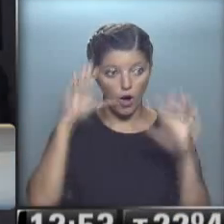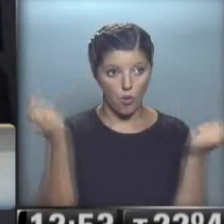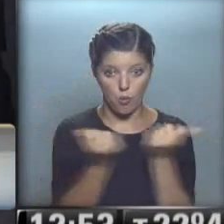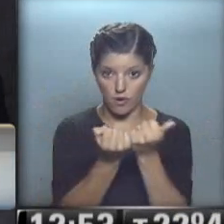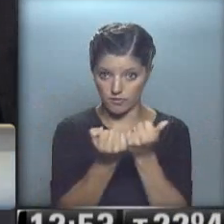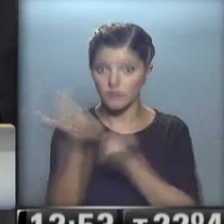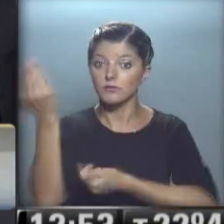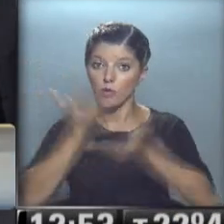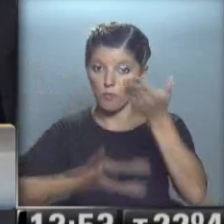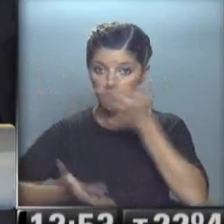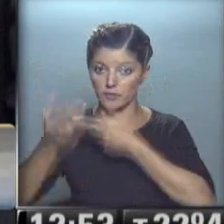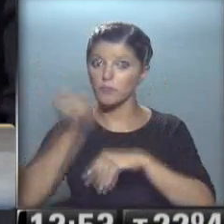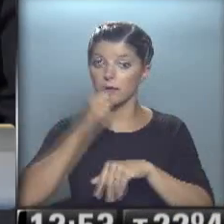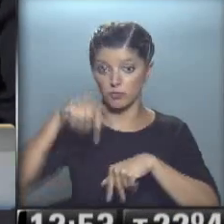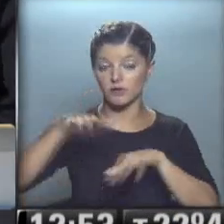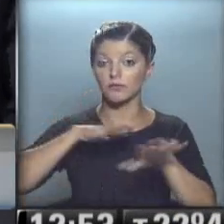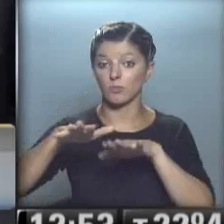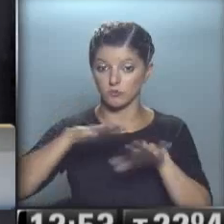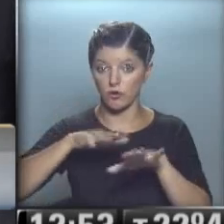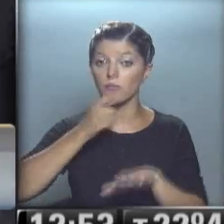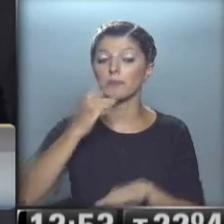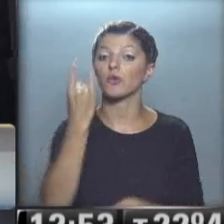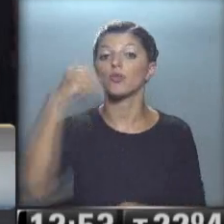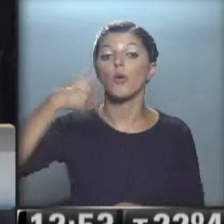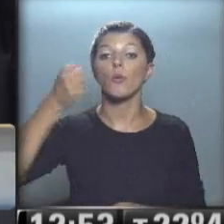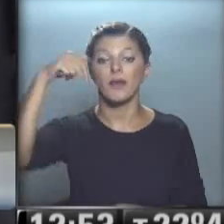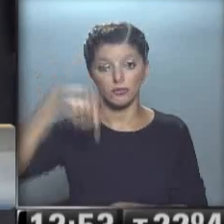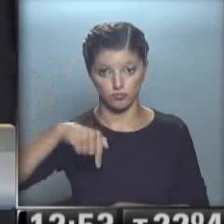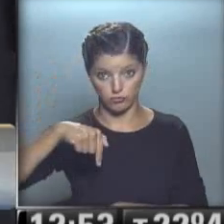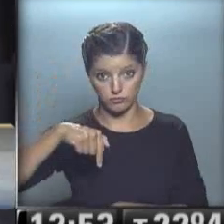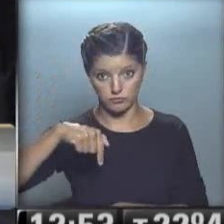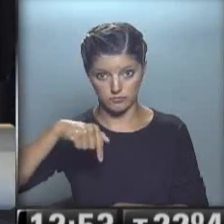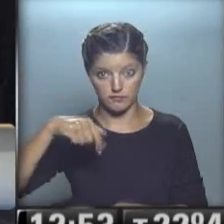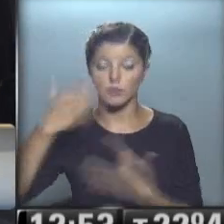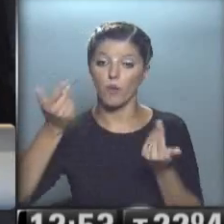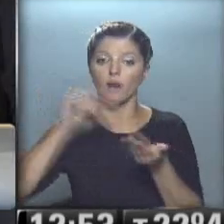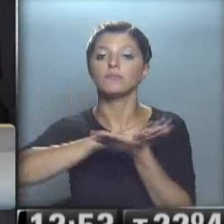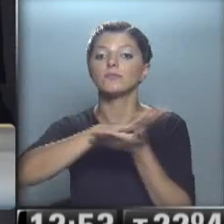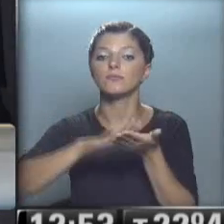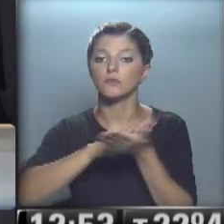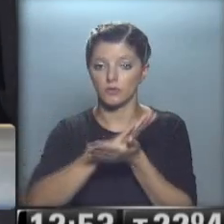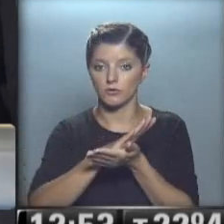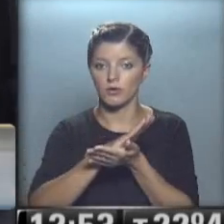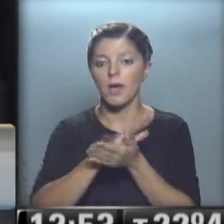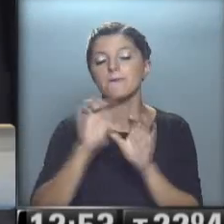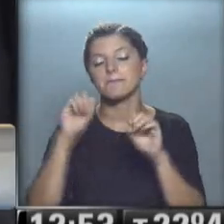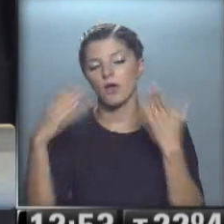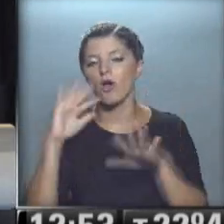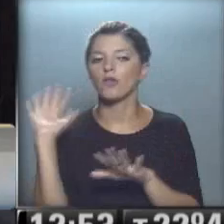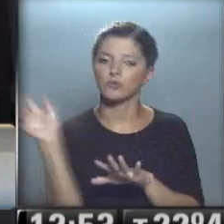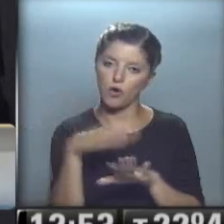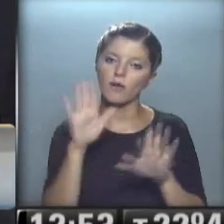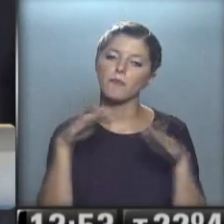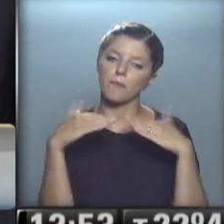como como ocurrió en en los casos que Atendió unasur este las soluciones conforman mucho más a los países que cuando Tenés